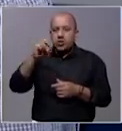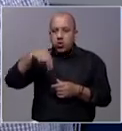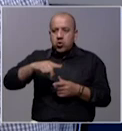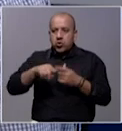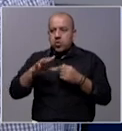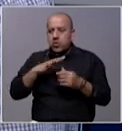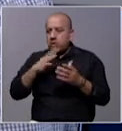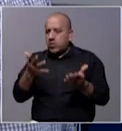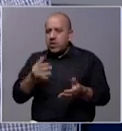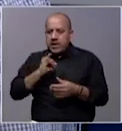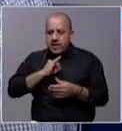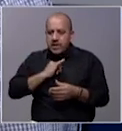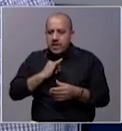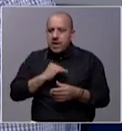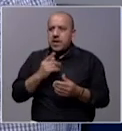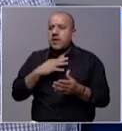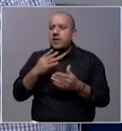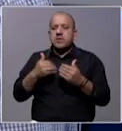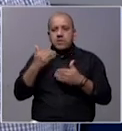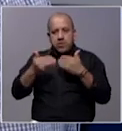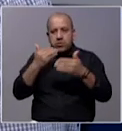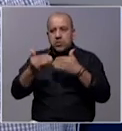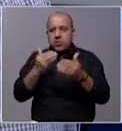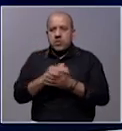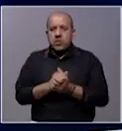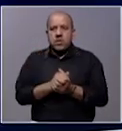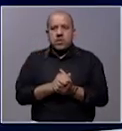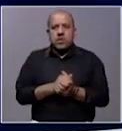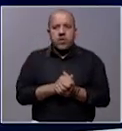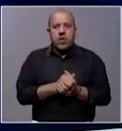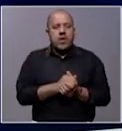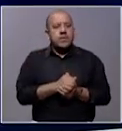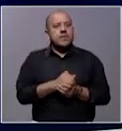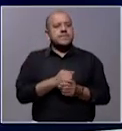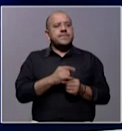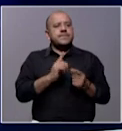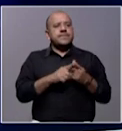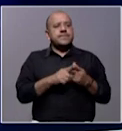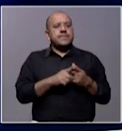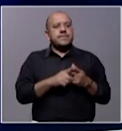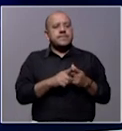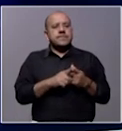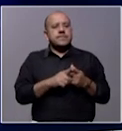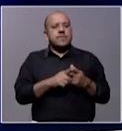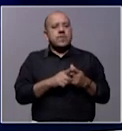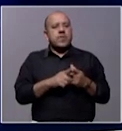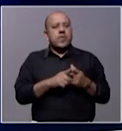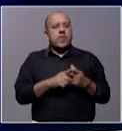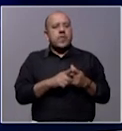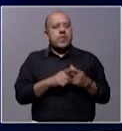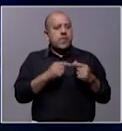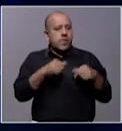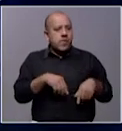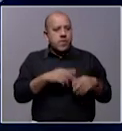inconfundible y se va a mantener y se va a proyectar hacia el futuro dos preguntas para cerrar como decía tú